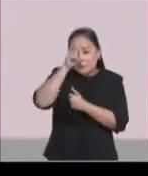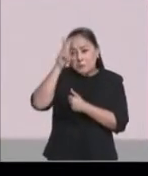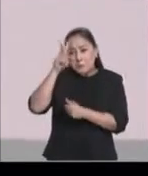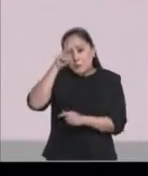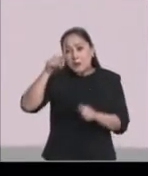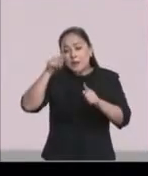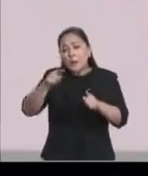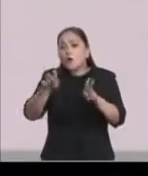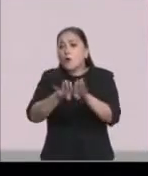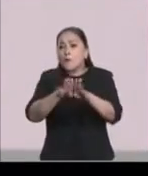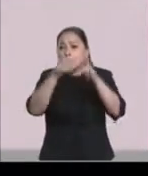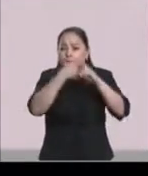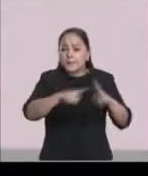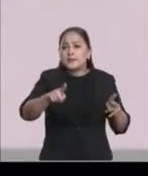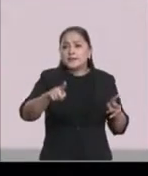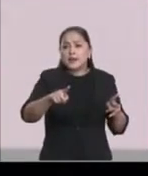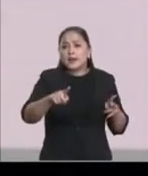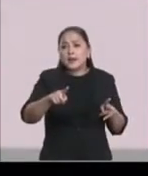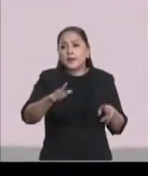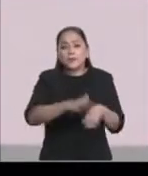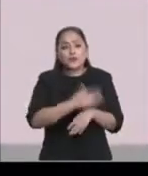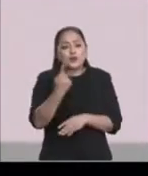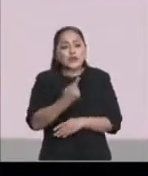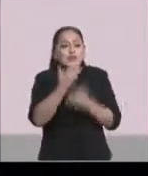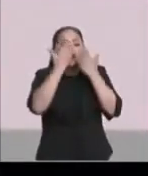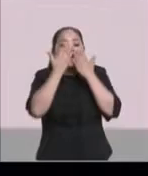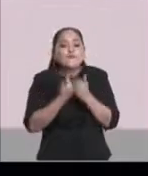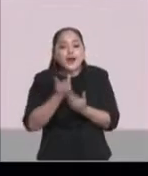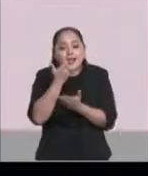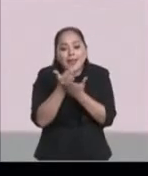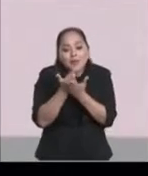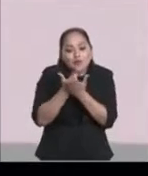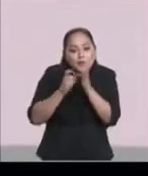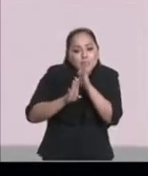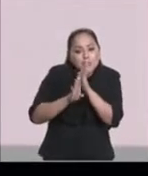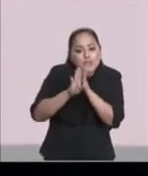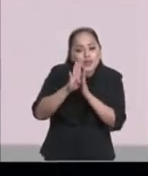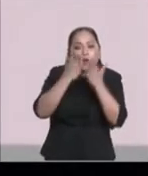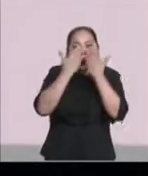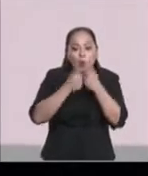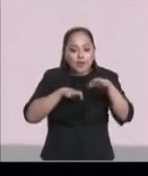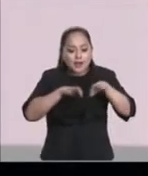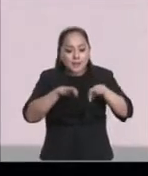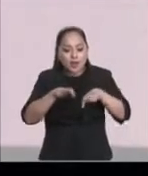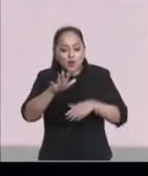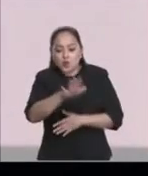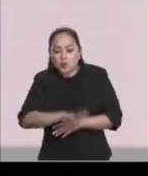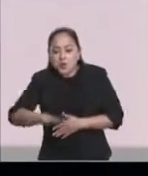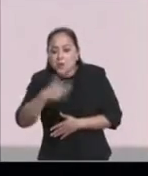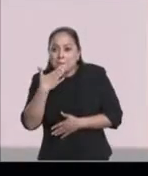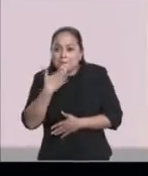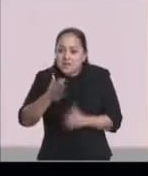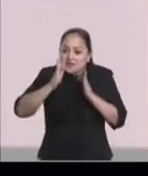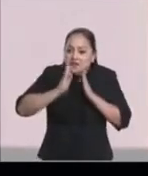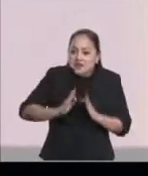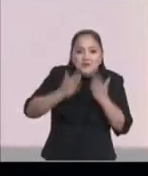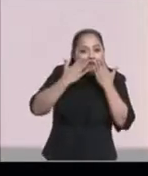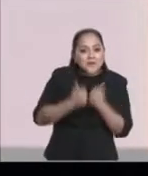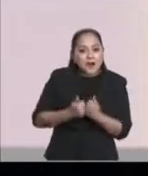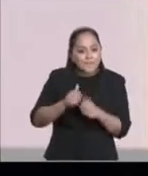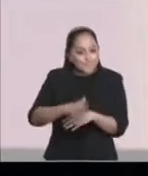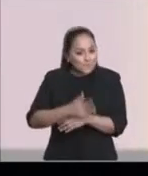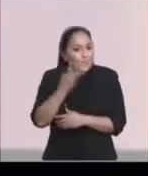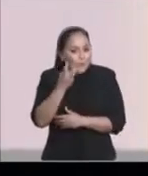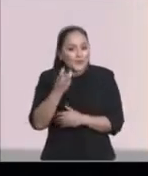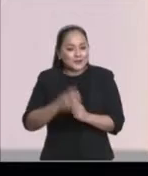Manuel López Obrador, candidato de Movimiento de Regeneración Nacional, destacó el trabajo realizado en la Ciudad de México durante el tiempo